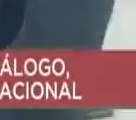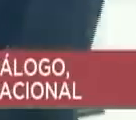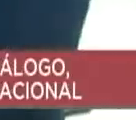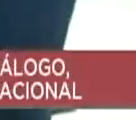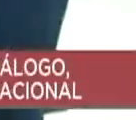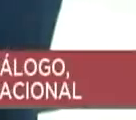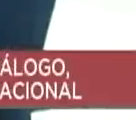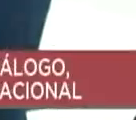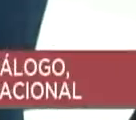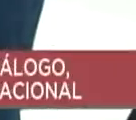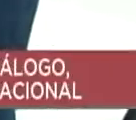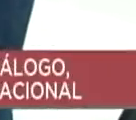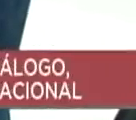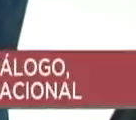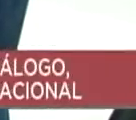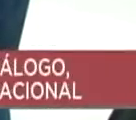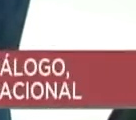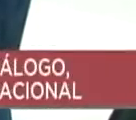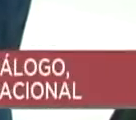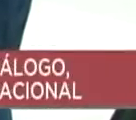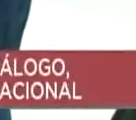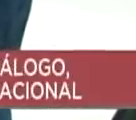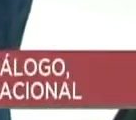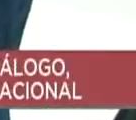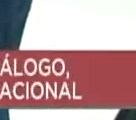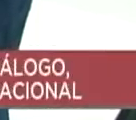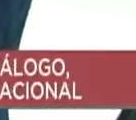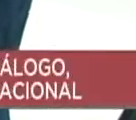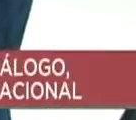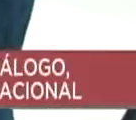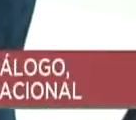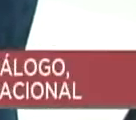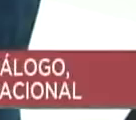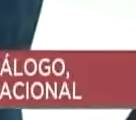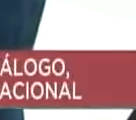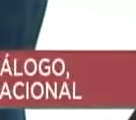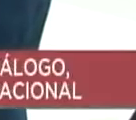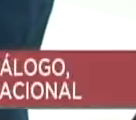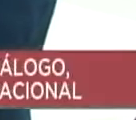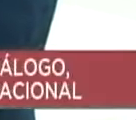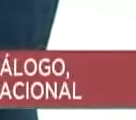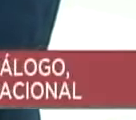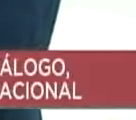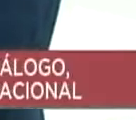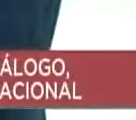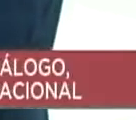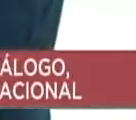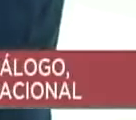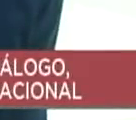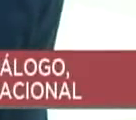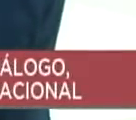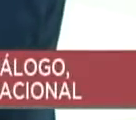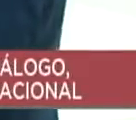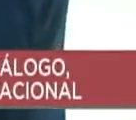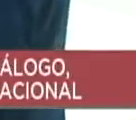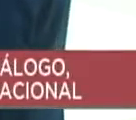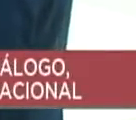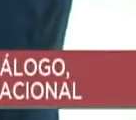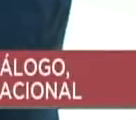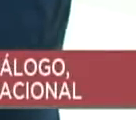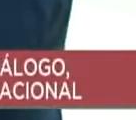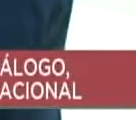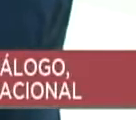Oscar Ronderos, del partido Mesa de la Unidad Democrática, Luis Romero, por el partido Avanzada Progresista, el diputado